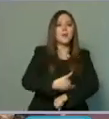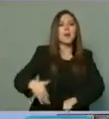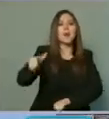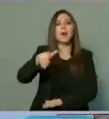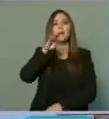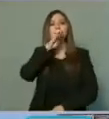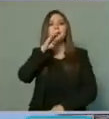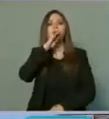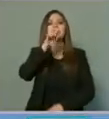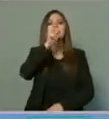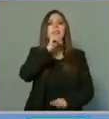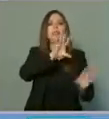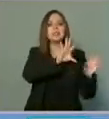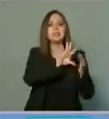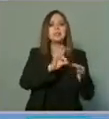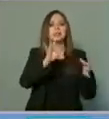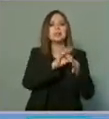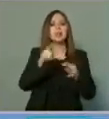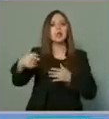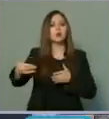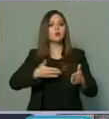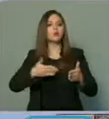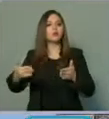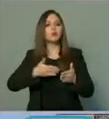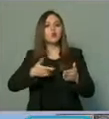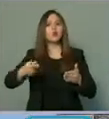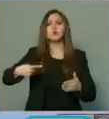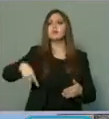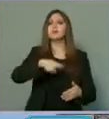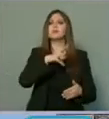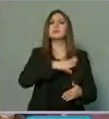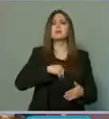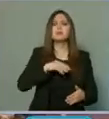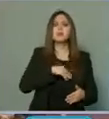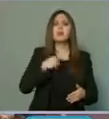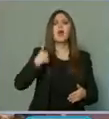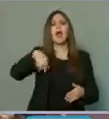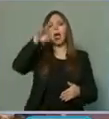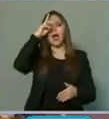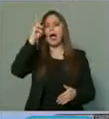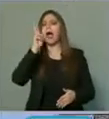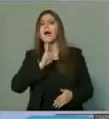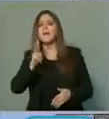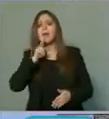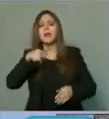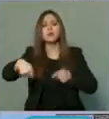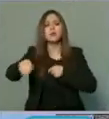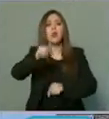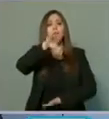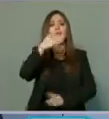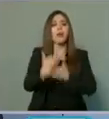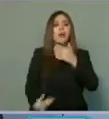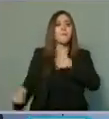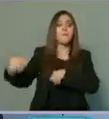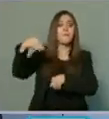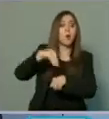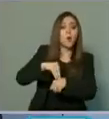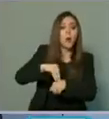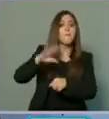proceso de cómo cocinar y el hijo lo hace o la hija y se le olvida ponerle algún ingrediente, pero es